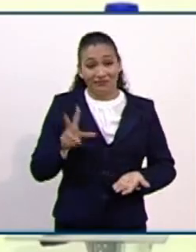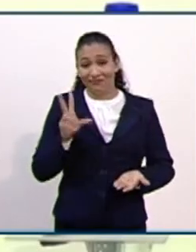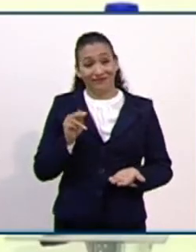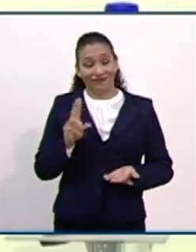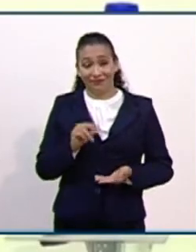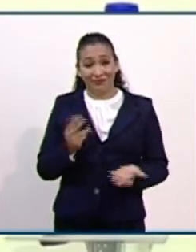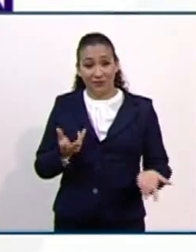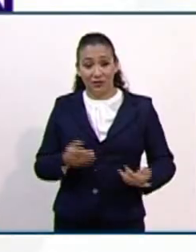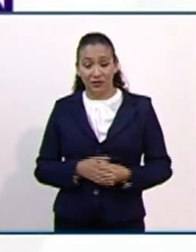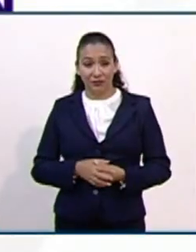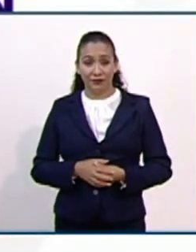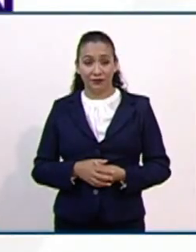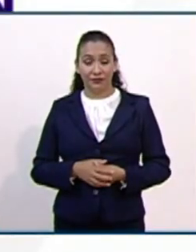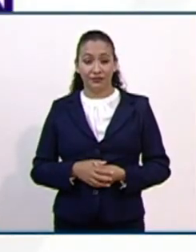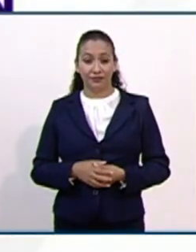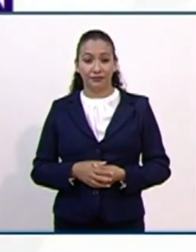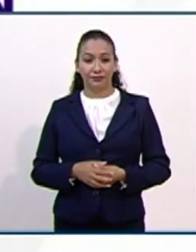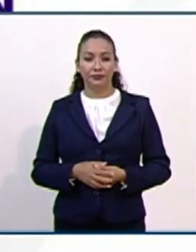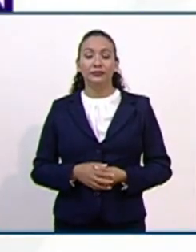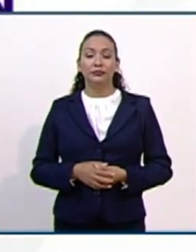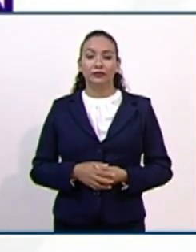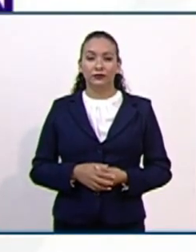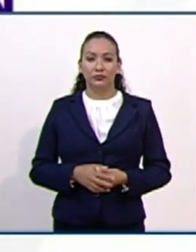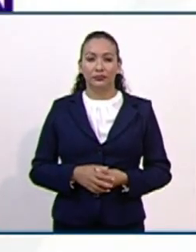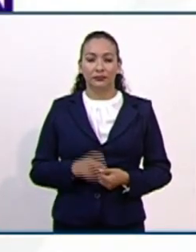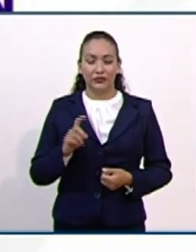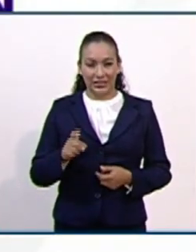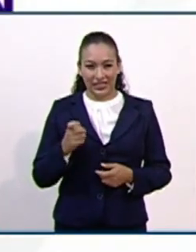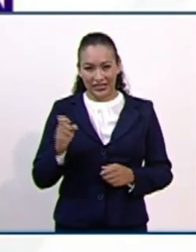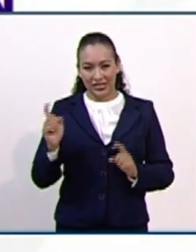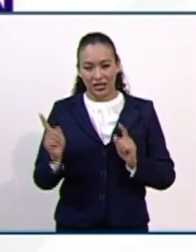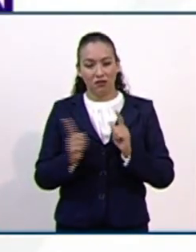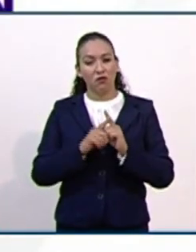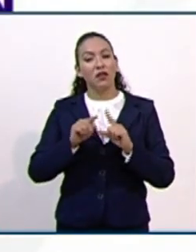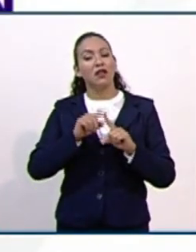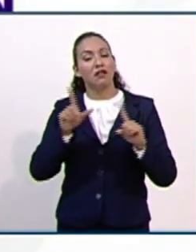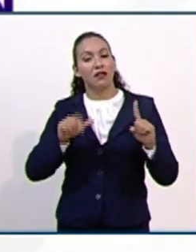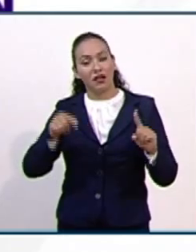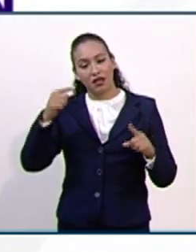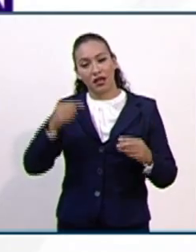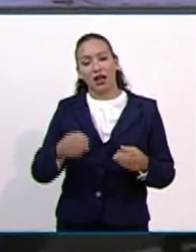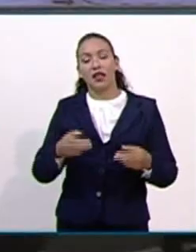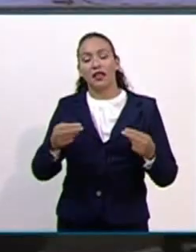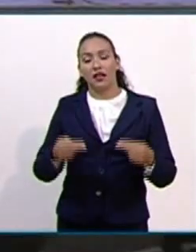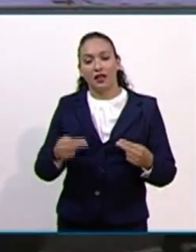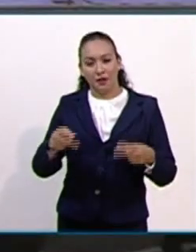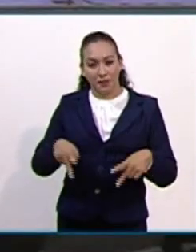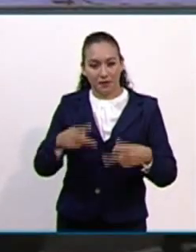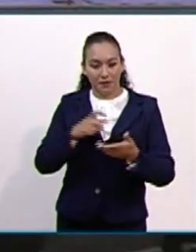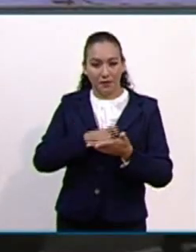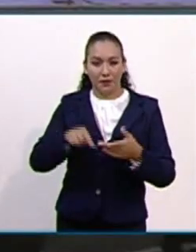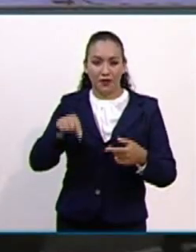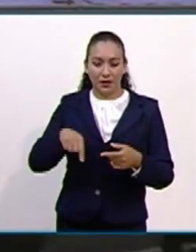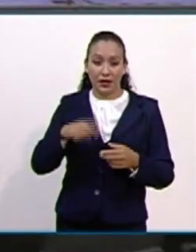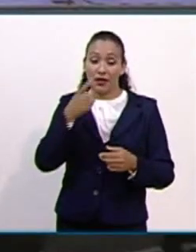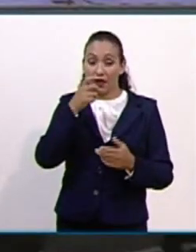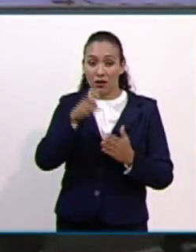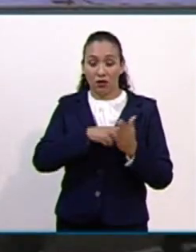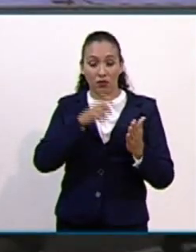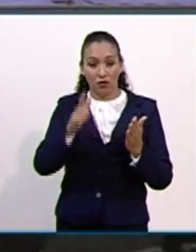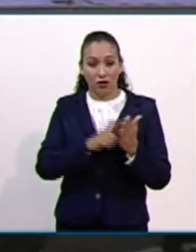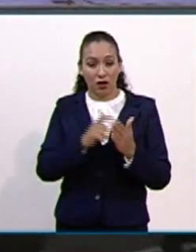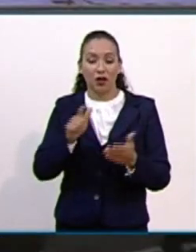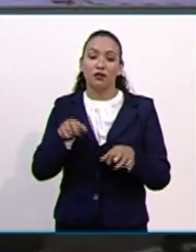los trabajadores. Durante el encuentro del comercio internacional y el derecho laboral en Latinoamérica, indicó que con la reforma laboral